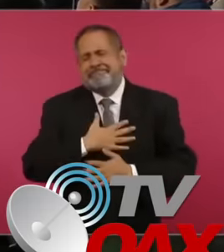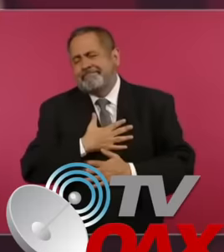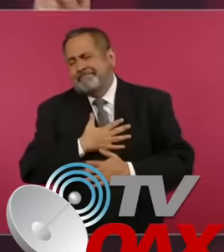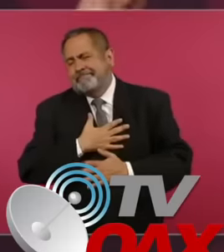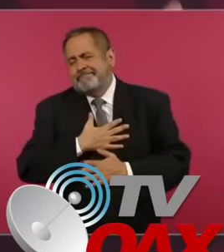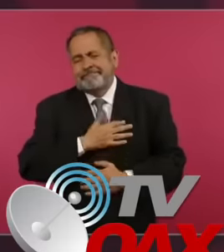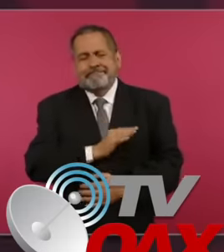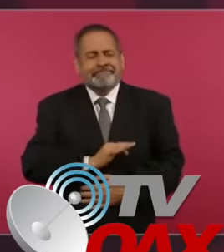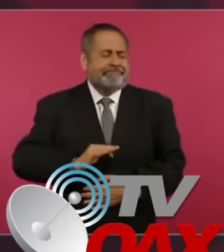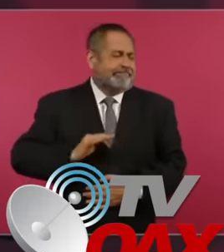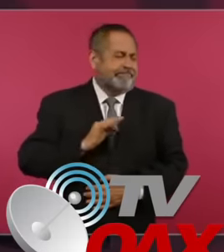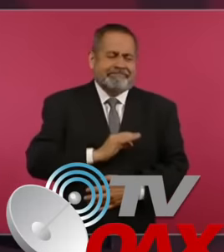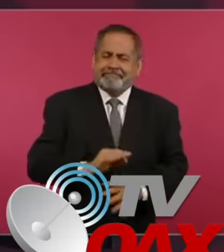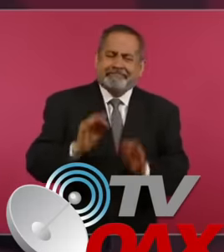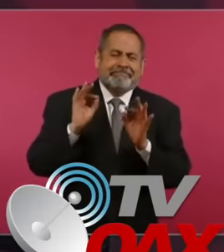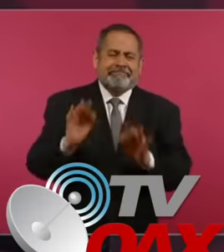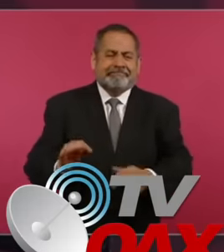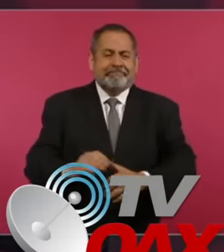¿Qué hay